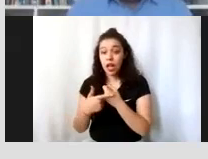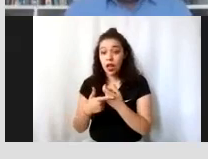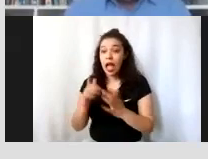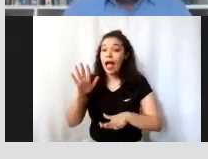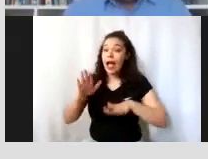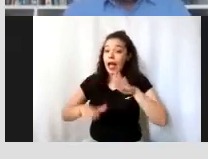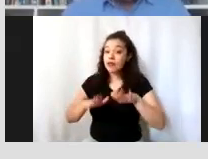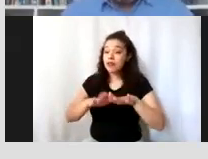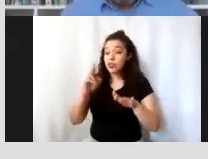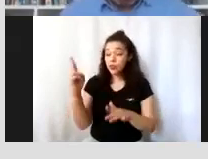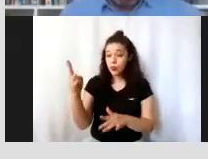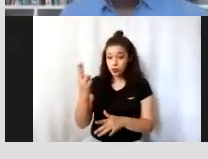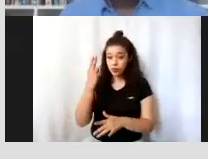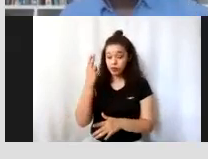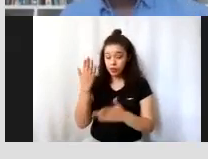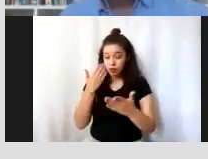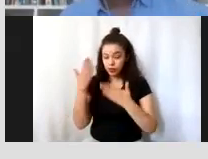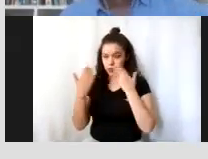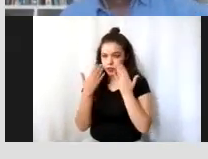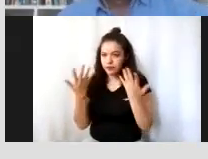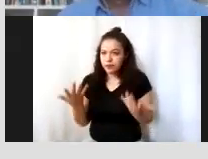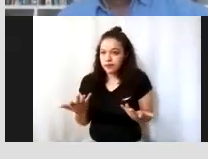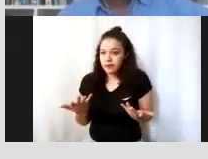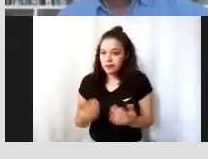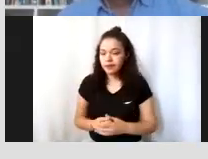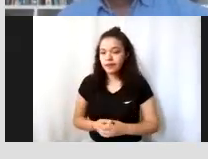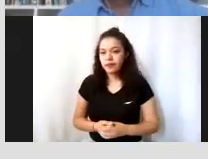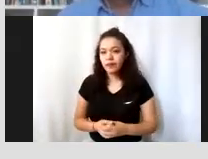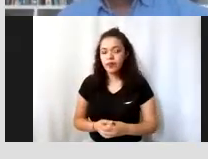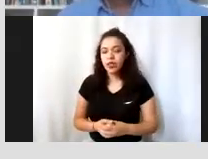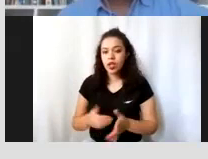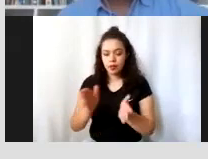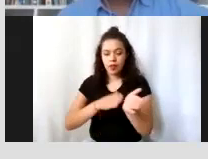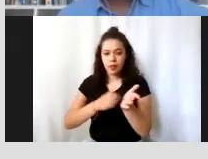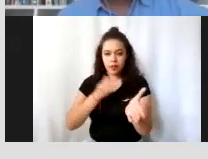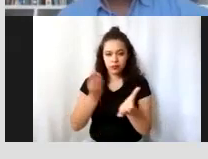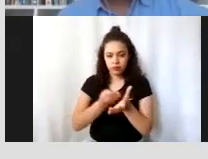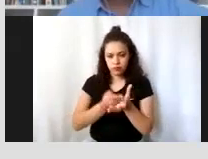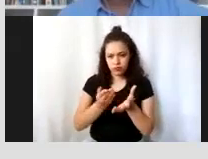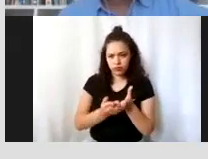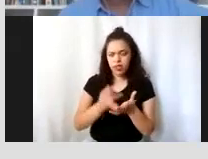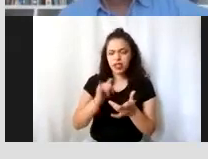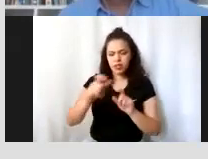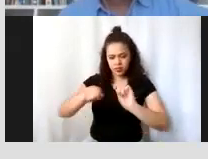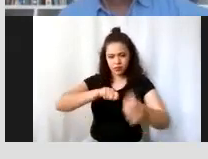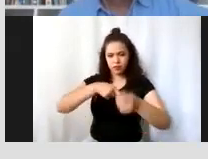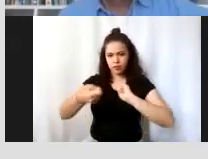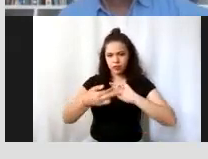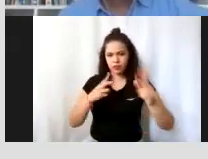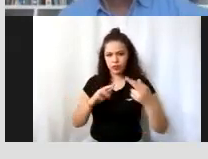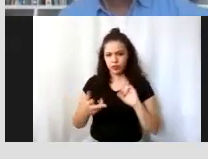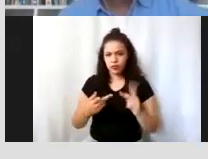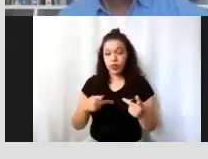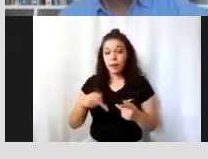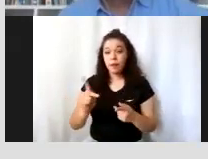en universidad. Entonces, por ejemplo, los expedientes como tal, ¿no? Eso sí se rompen, pero sí conservamos los datos de